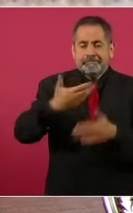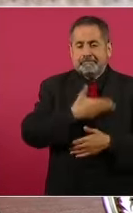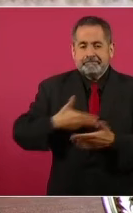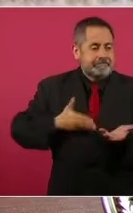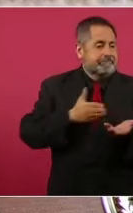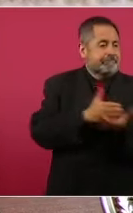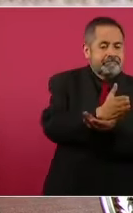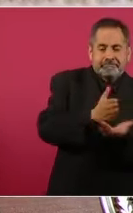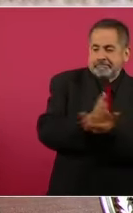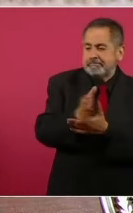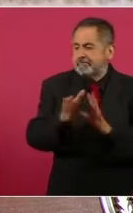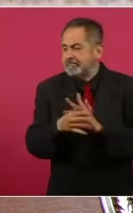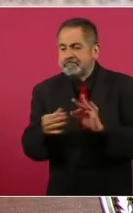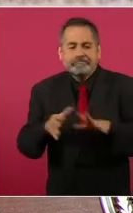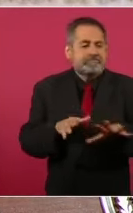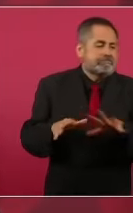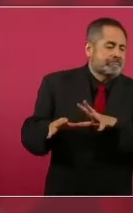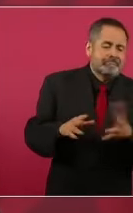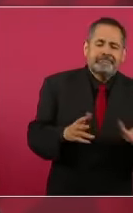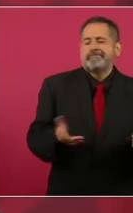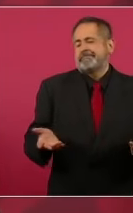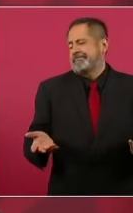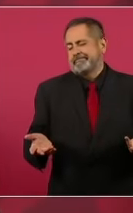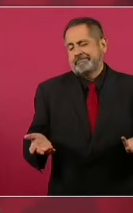por muy debilitado que esté,